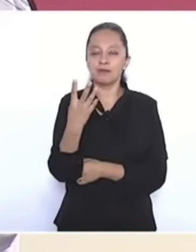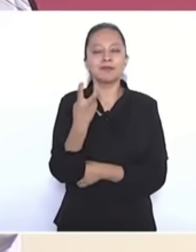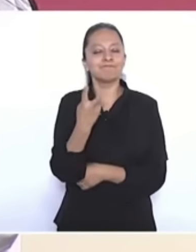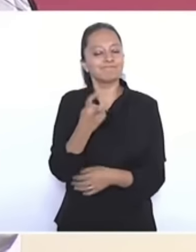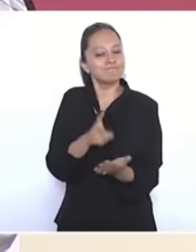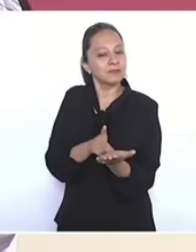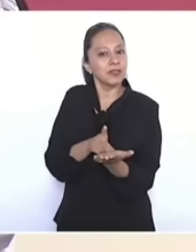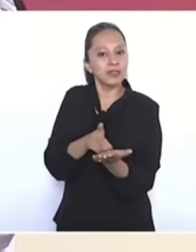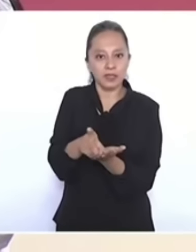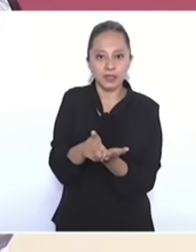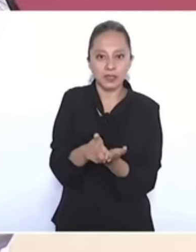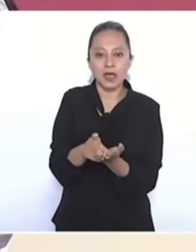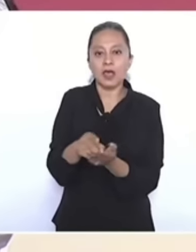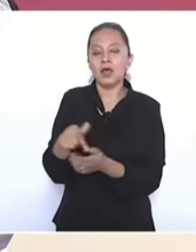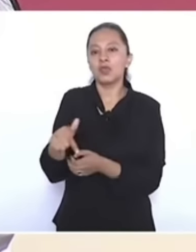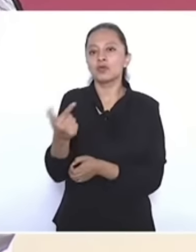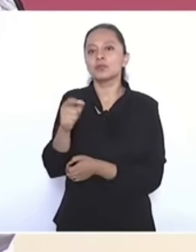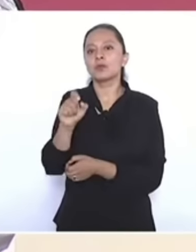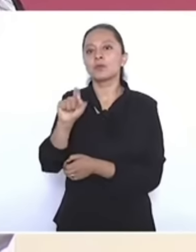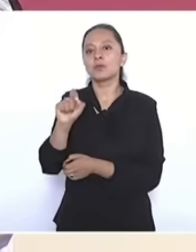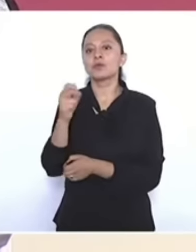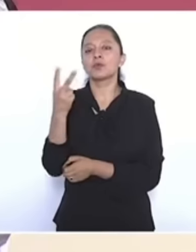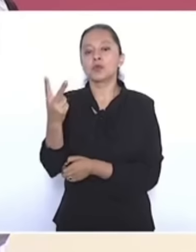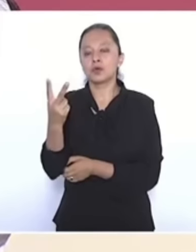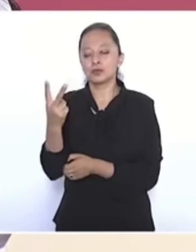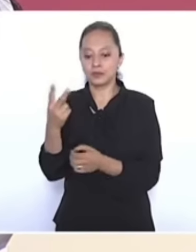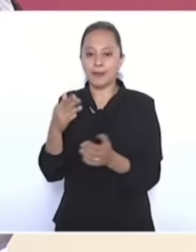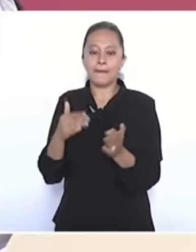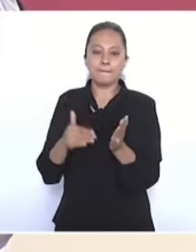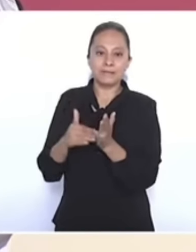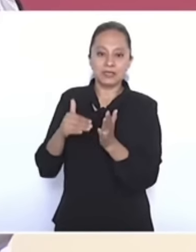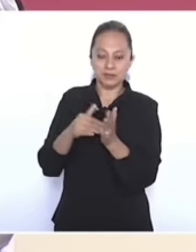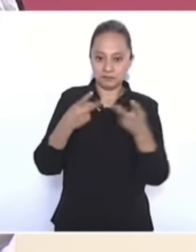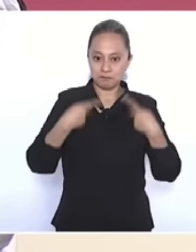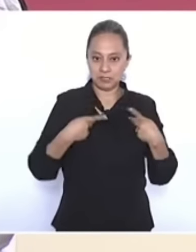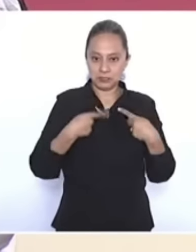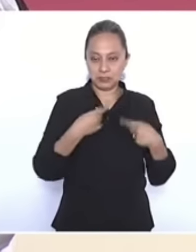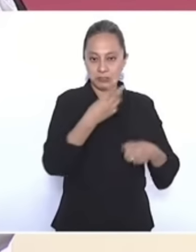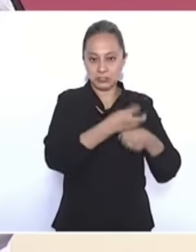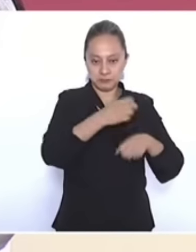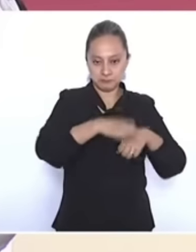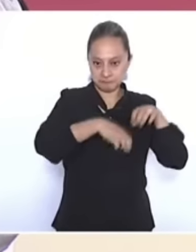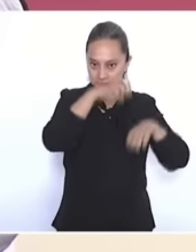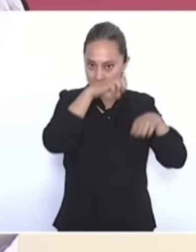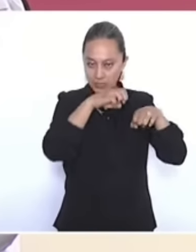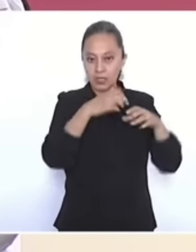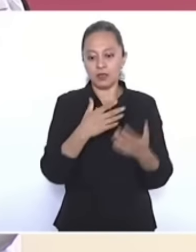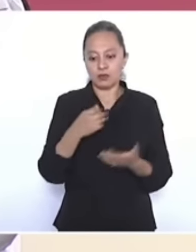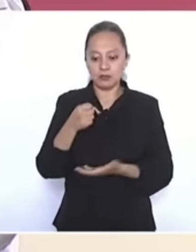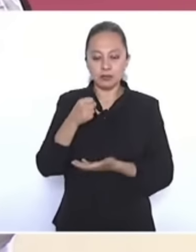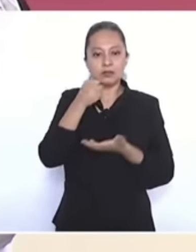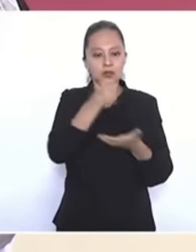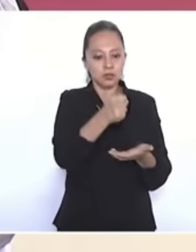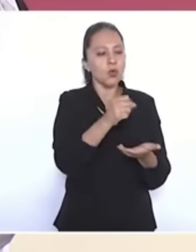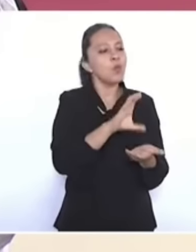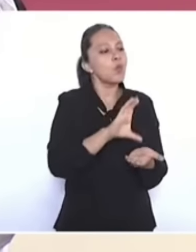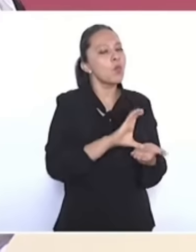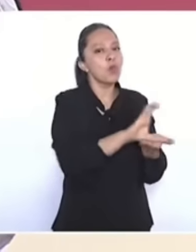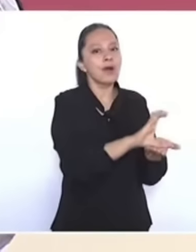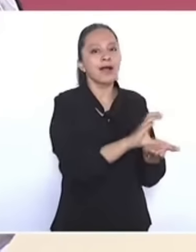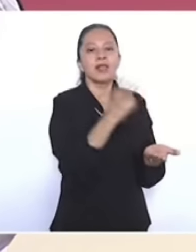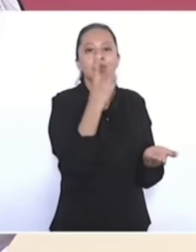a 12.2 millones de adultos mayores con un monto bimestral de 6,000 pesos que se